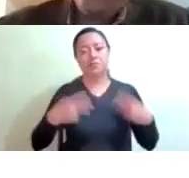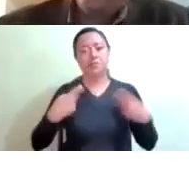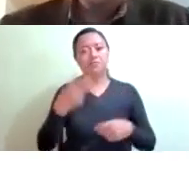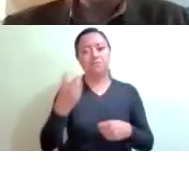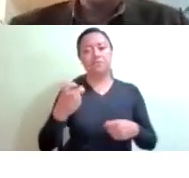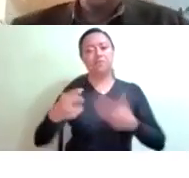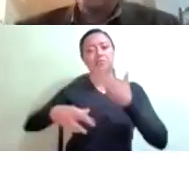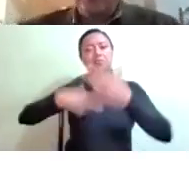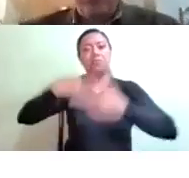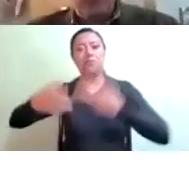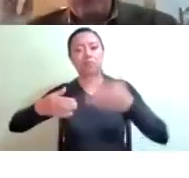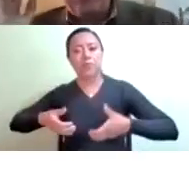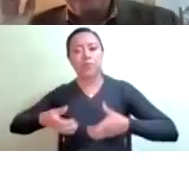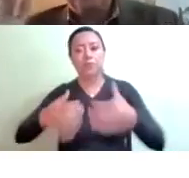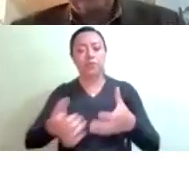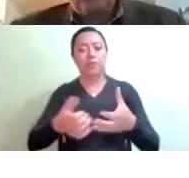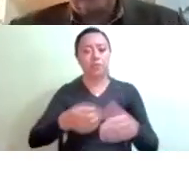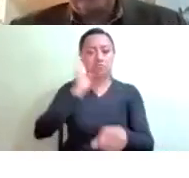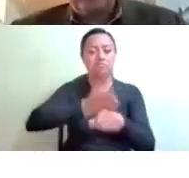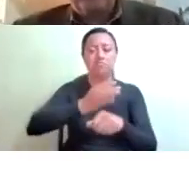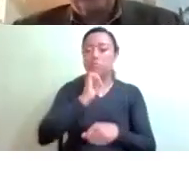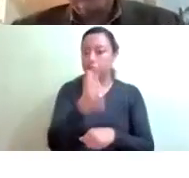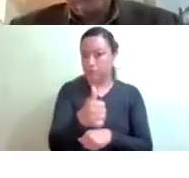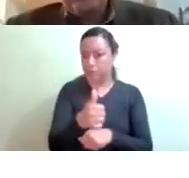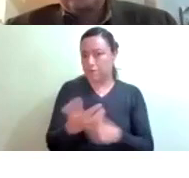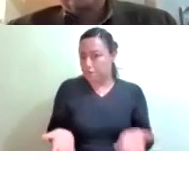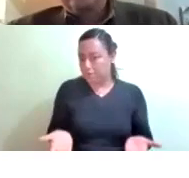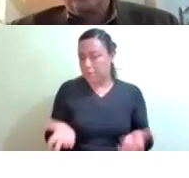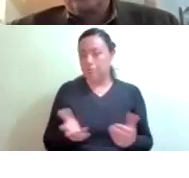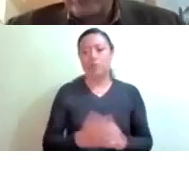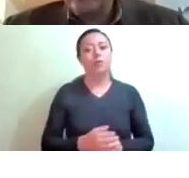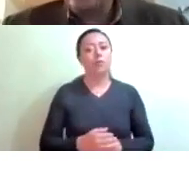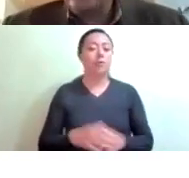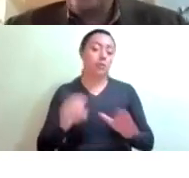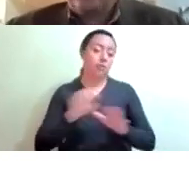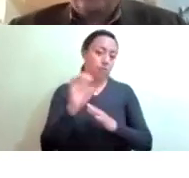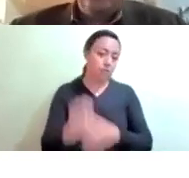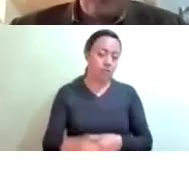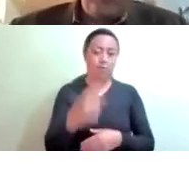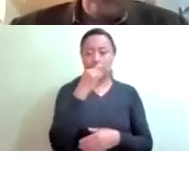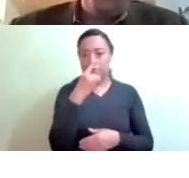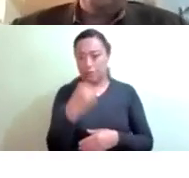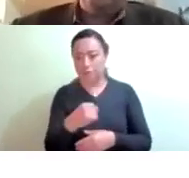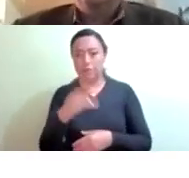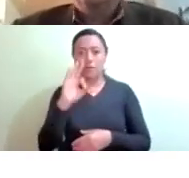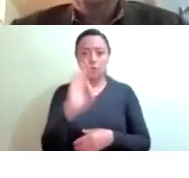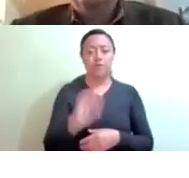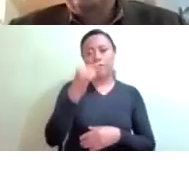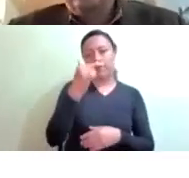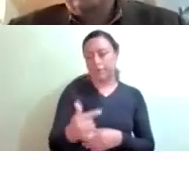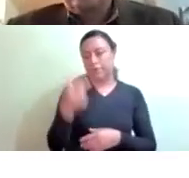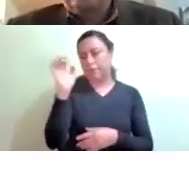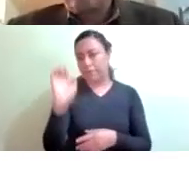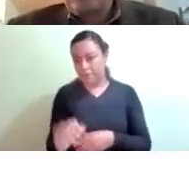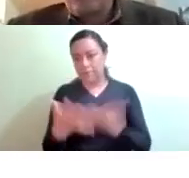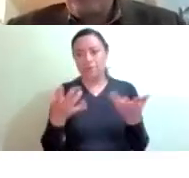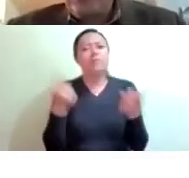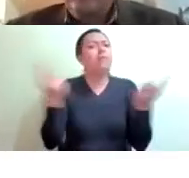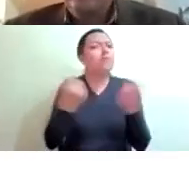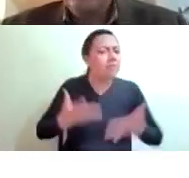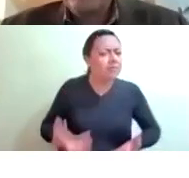sancionada. Entonces especuló ahí muchas cosas, si la policía hizo qué, si la fiscalía hizo qué,